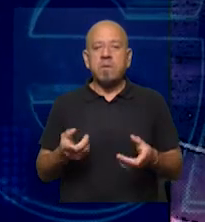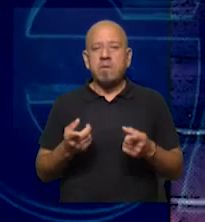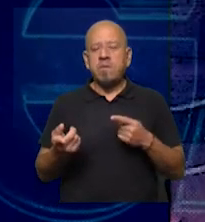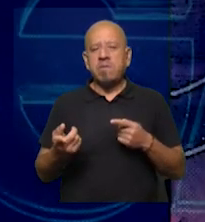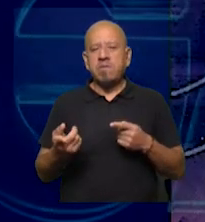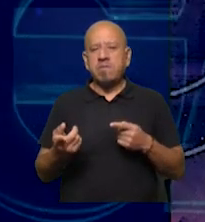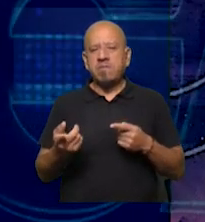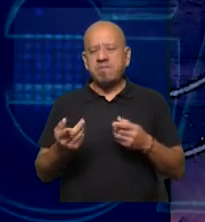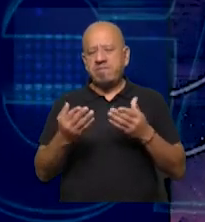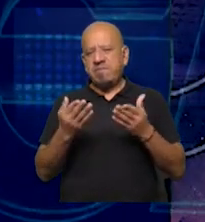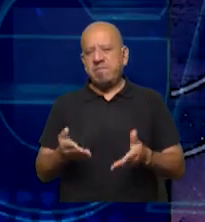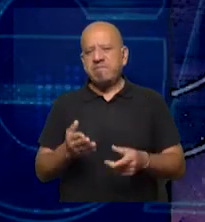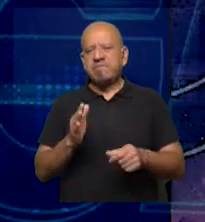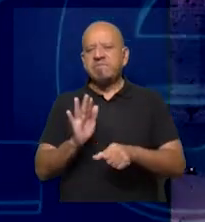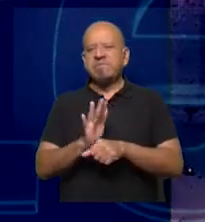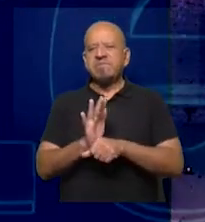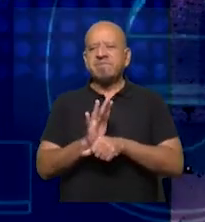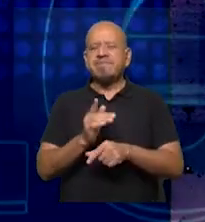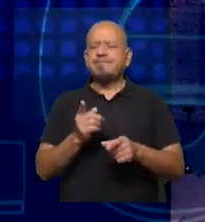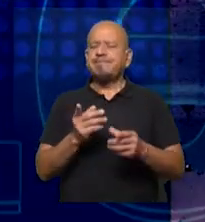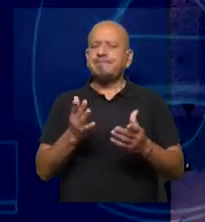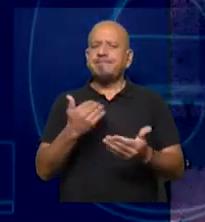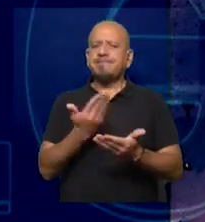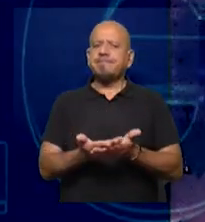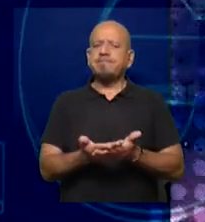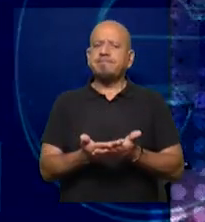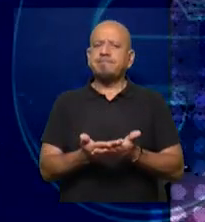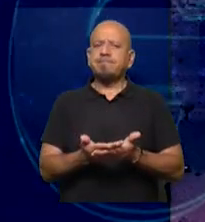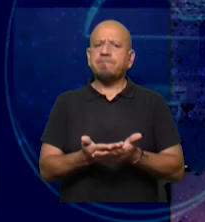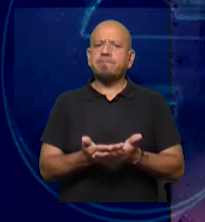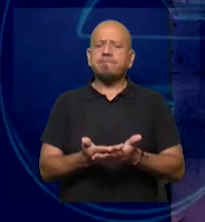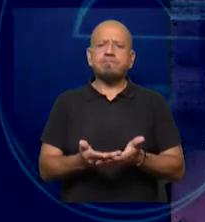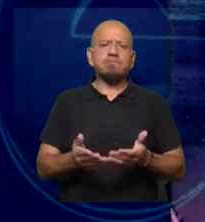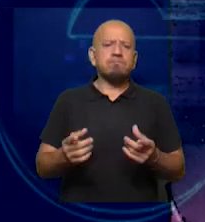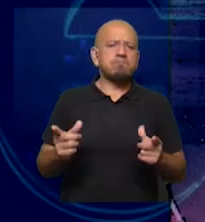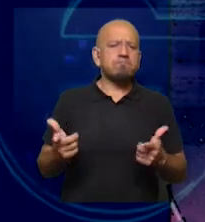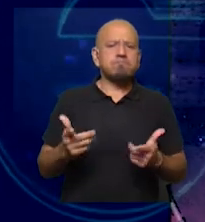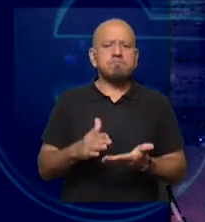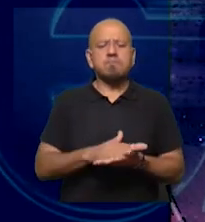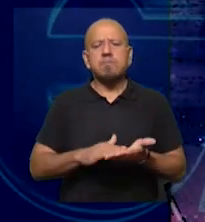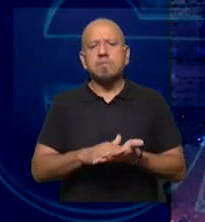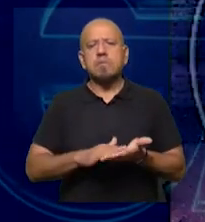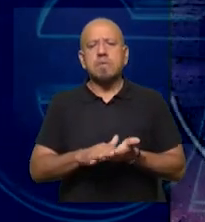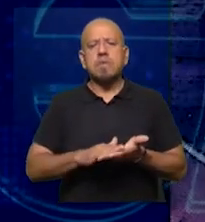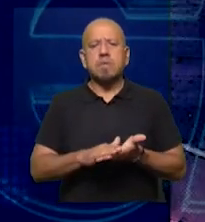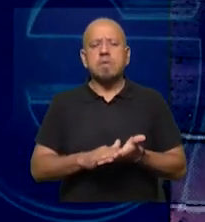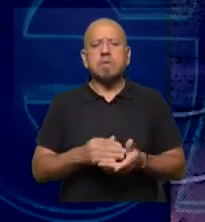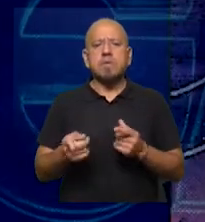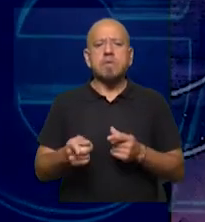actores, porque la propuesta fue, no hay nada, solo